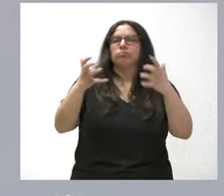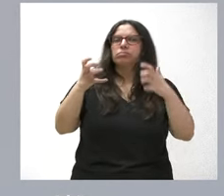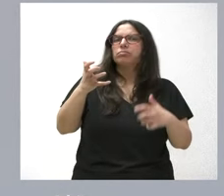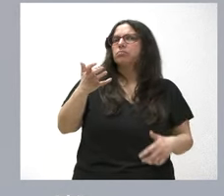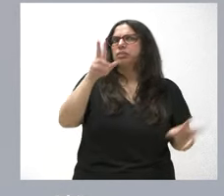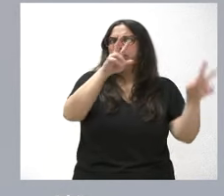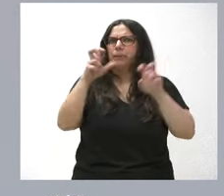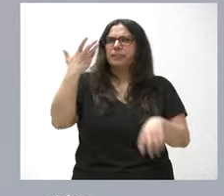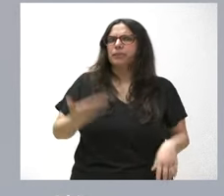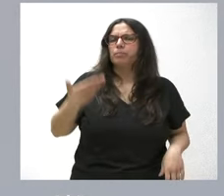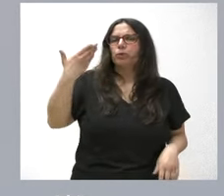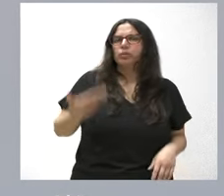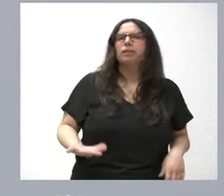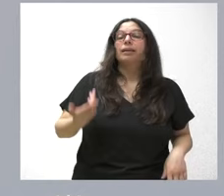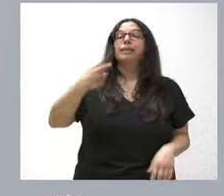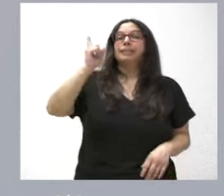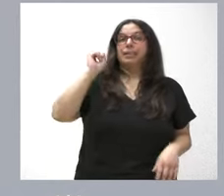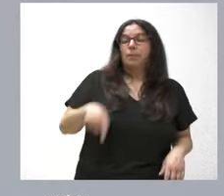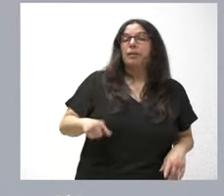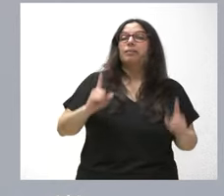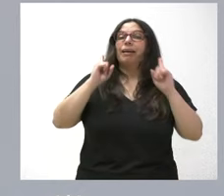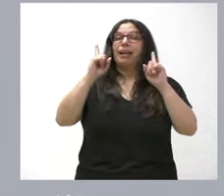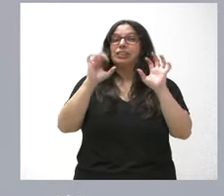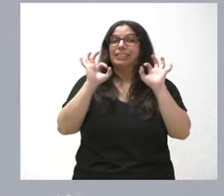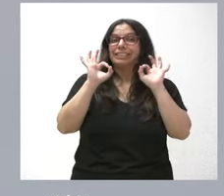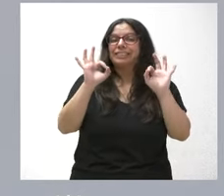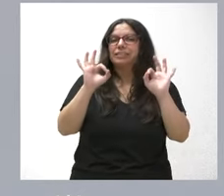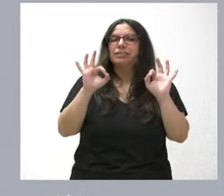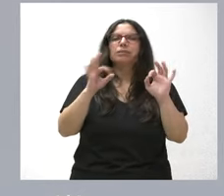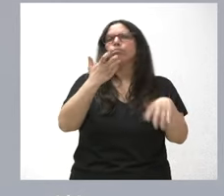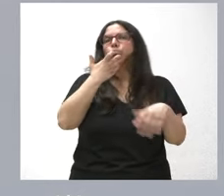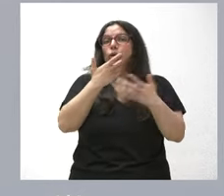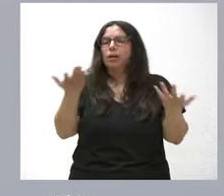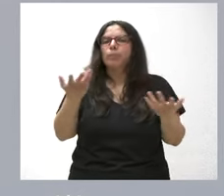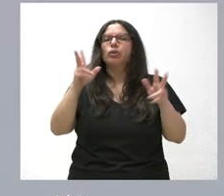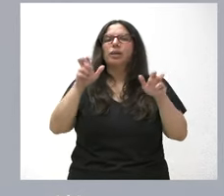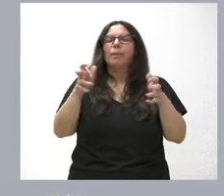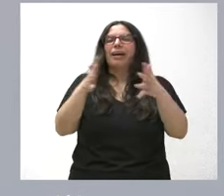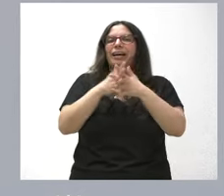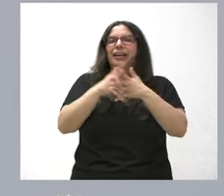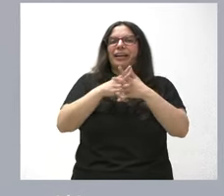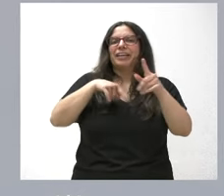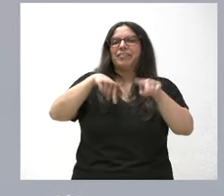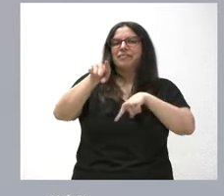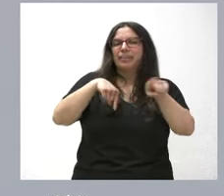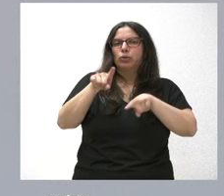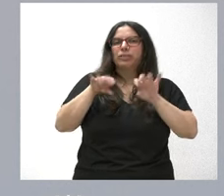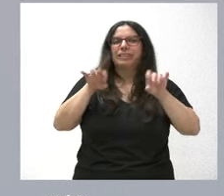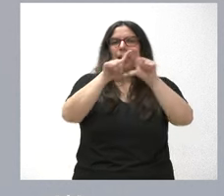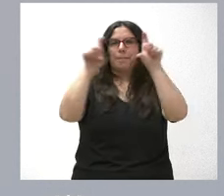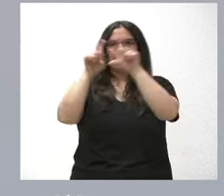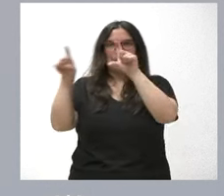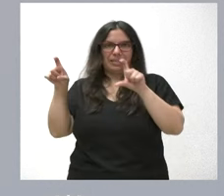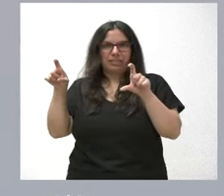muy importantes. También en el caso concreto, por poner solo una referencia, de las infraestructuras de carácter empresarial. En